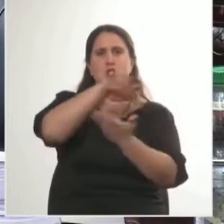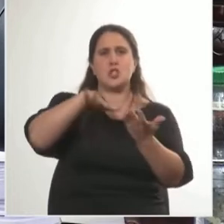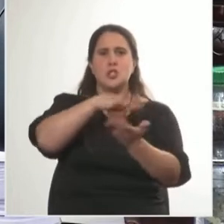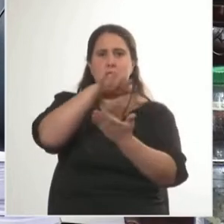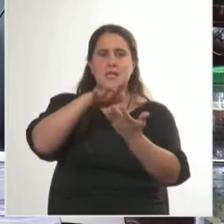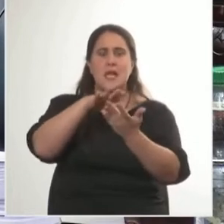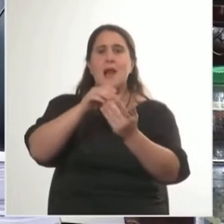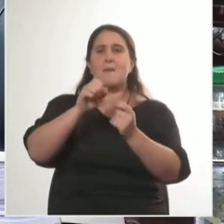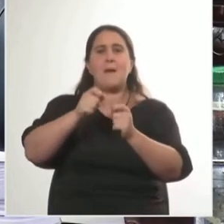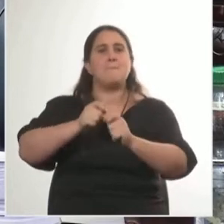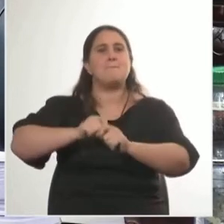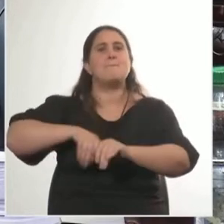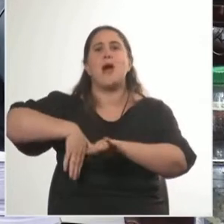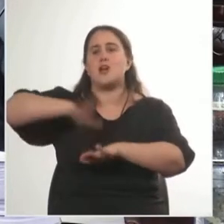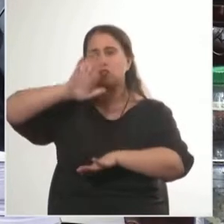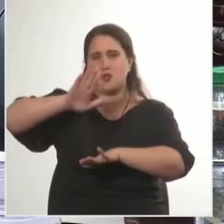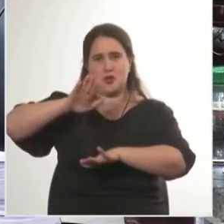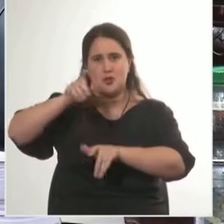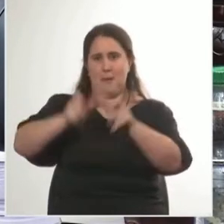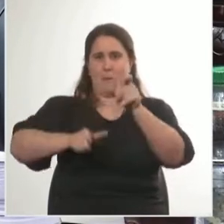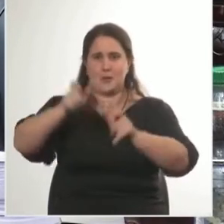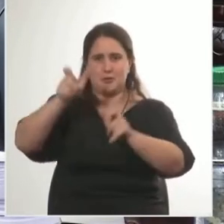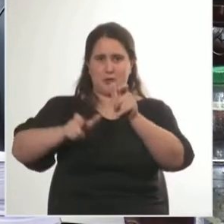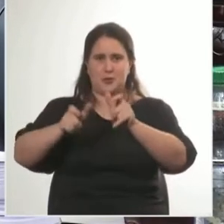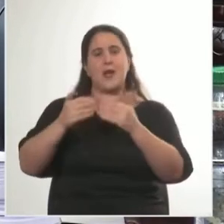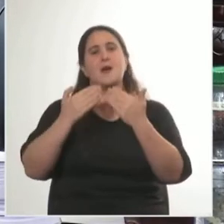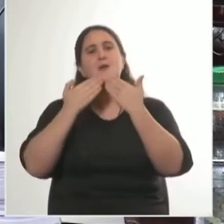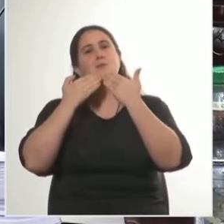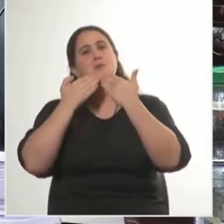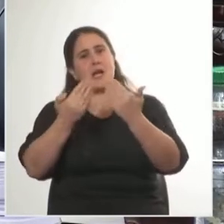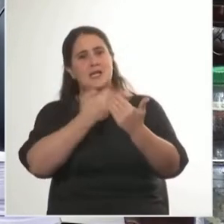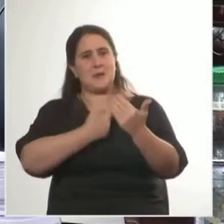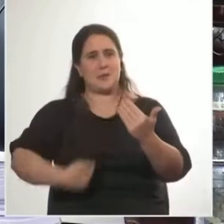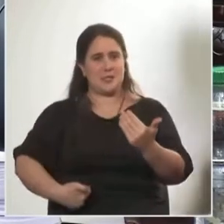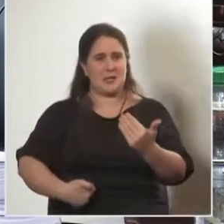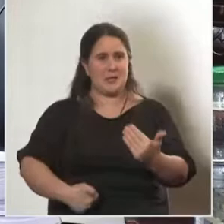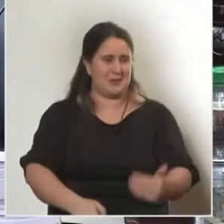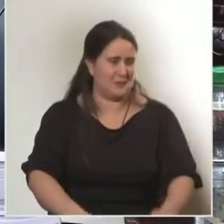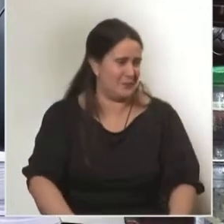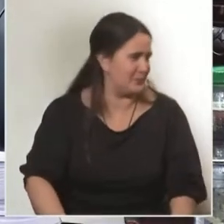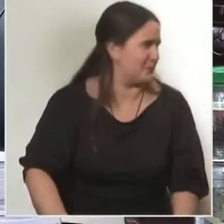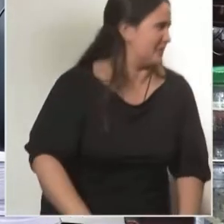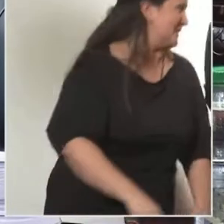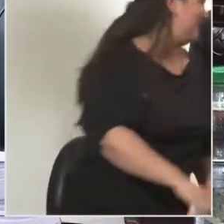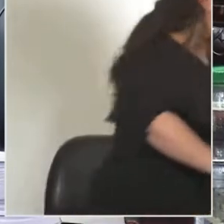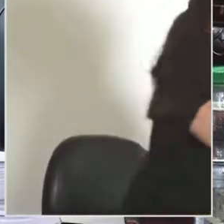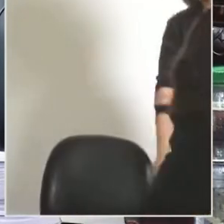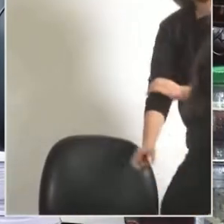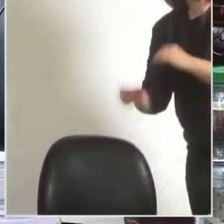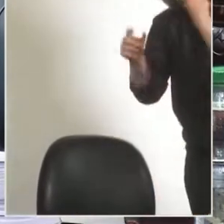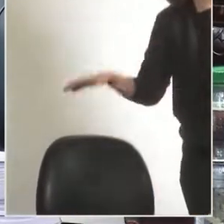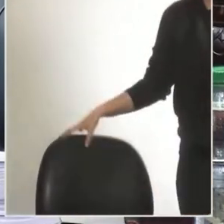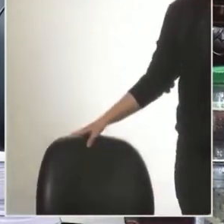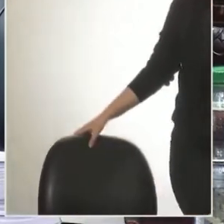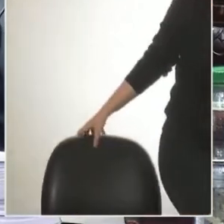la inmensa mayoría de la población. Muchas gracias, señora presidenta. A usted, senador. Tiene la palabra el senador Gandini.